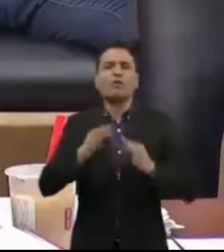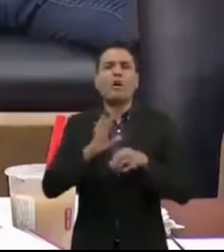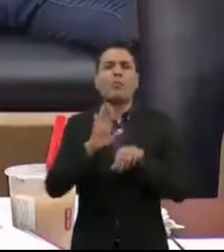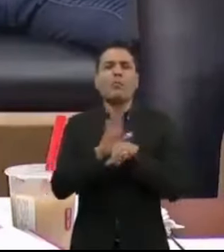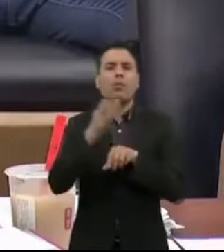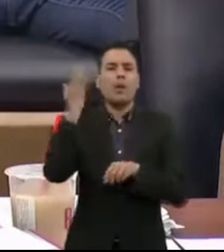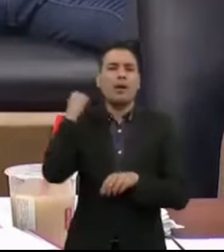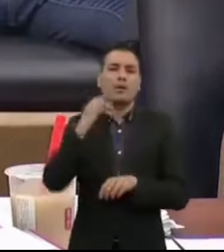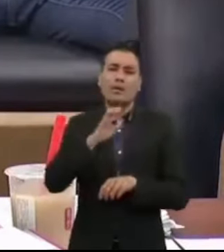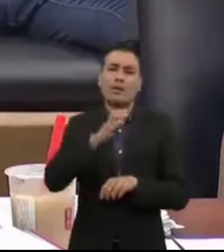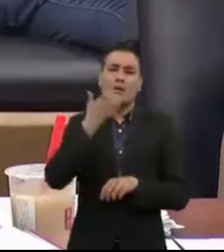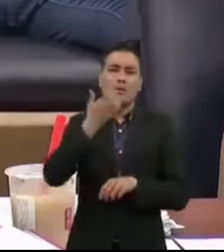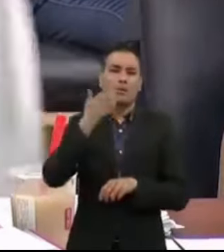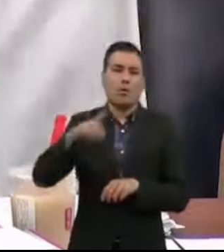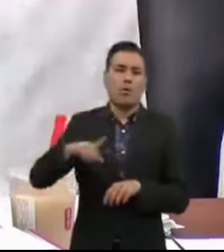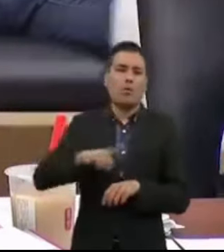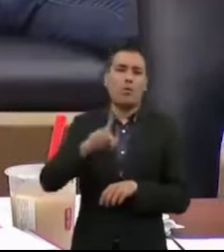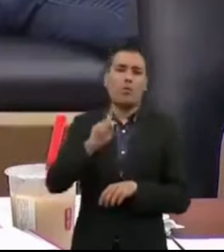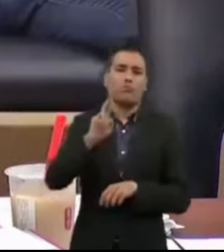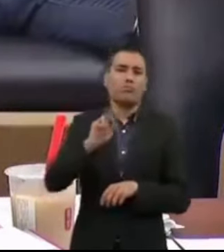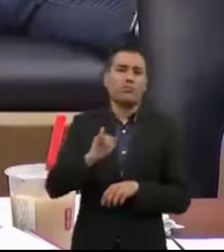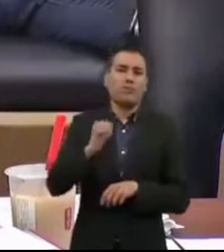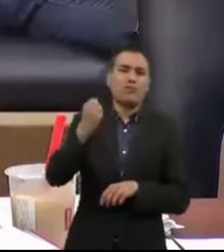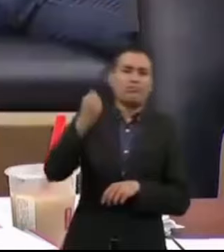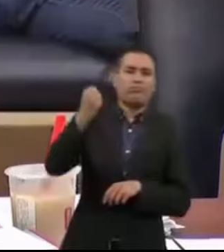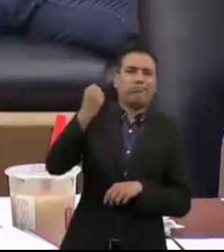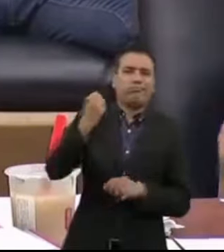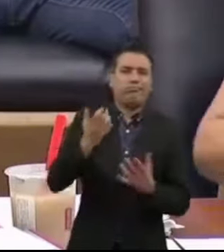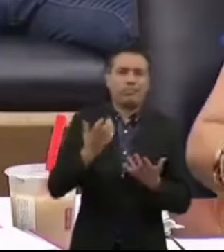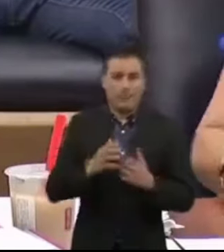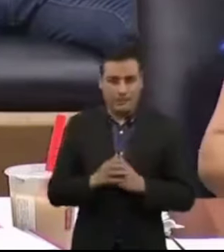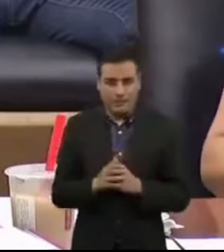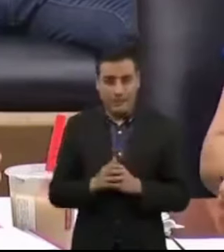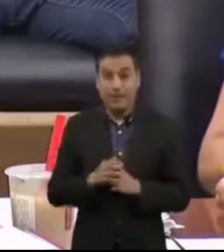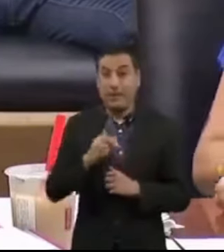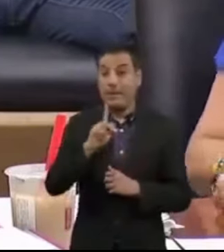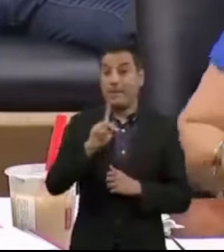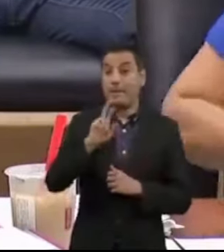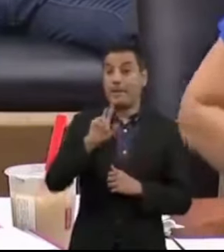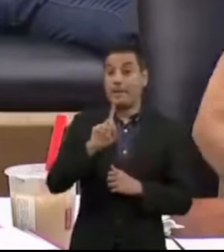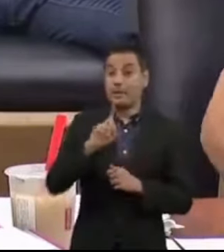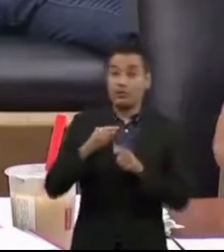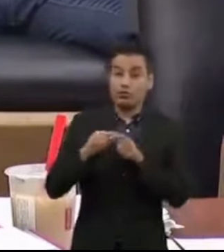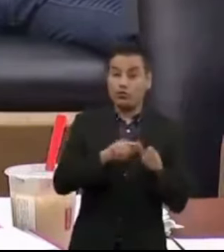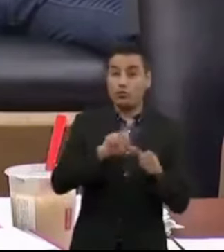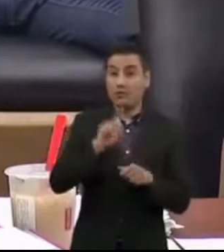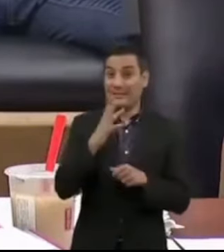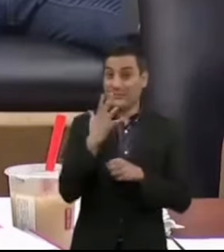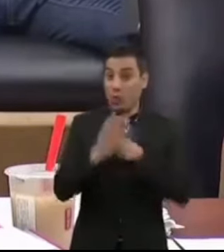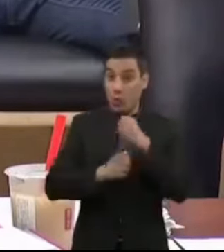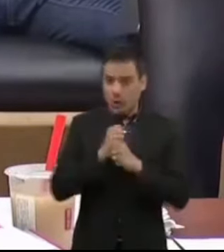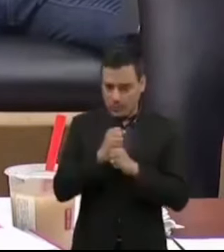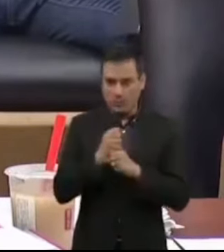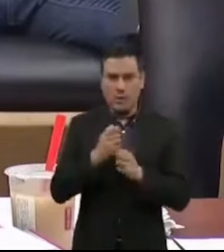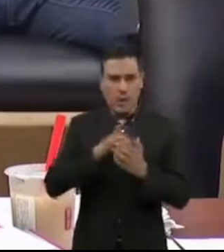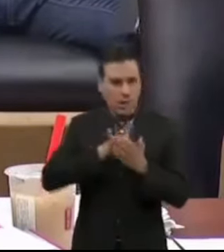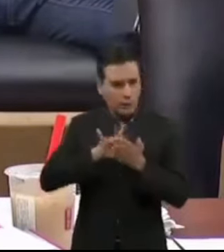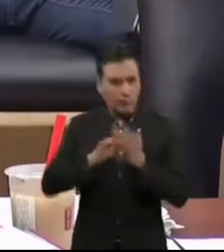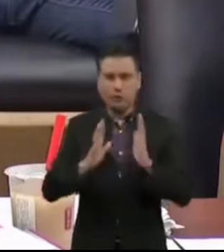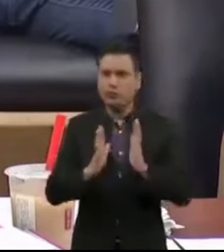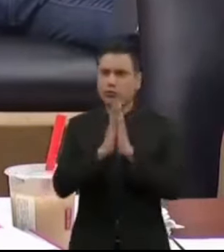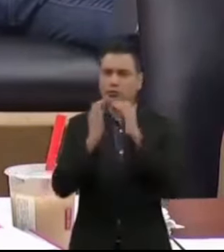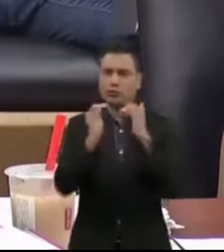entonces mantenía el partido en el poder. En sus 35 años de vida, el PRD contribuyó a la democracia mexicana abriendo un camino a